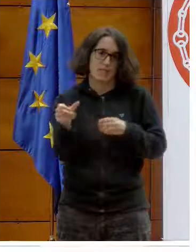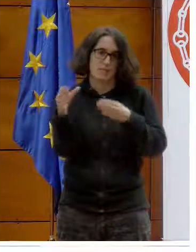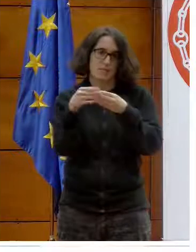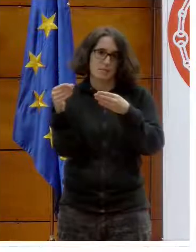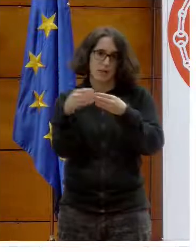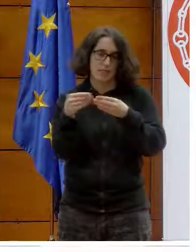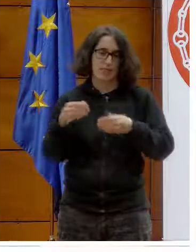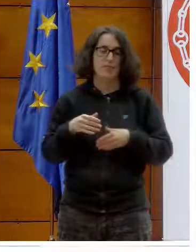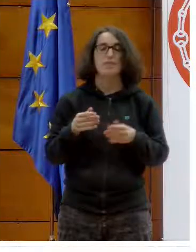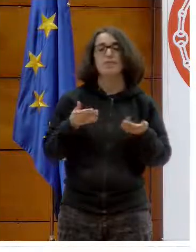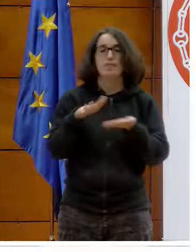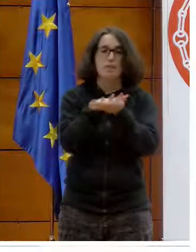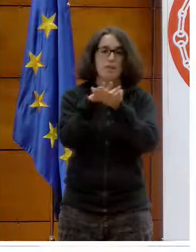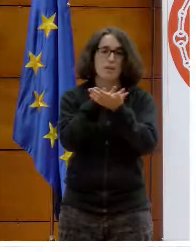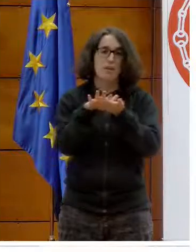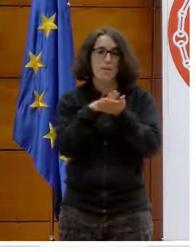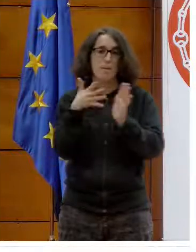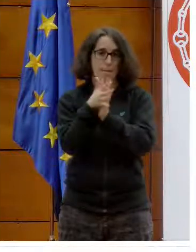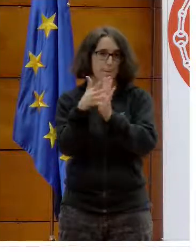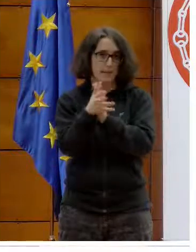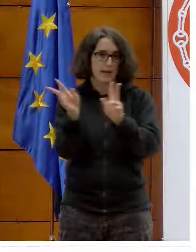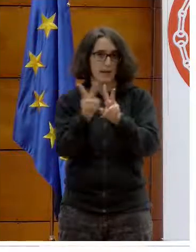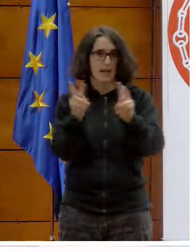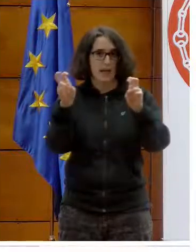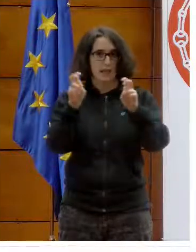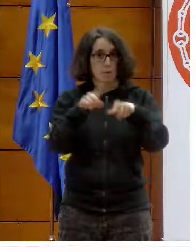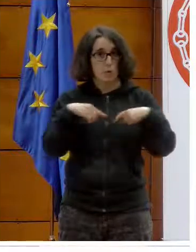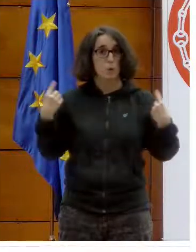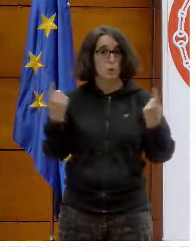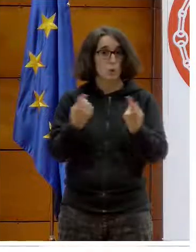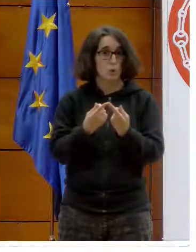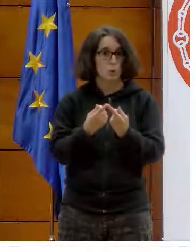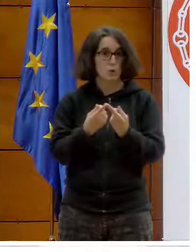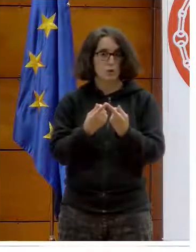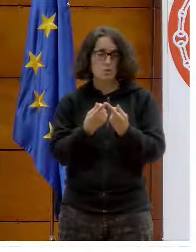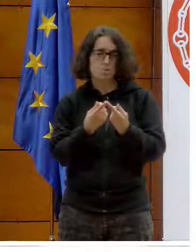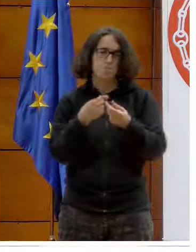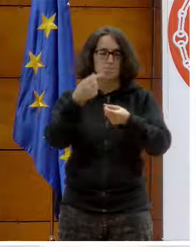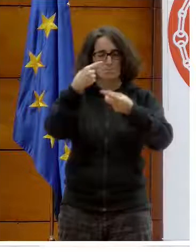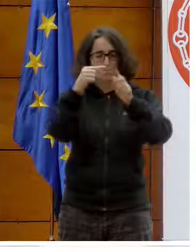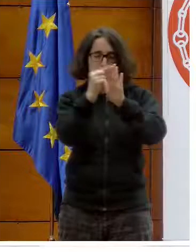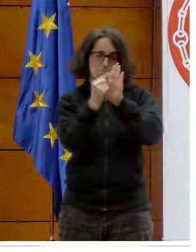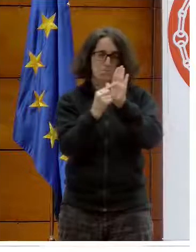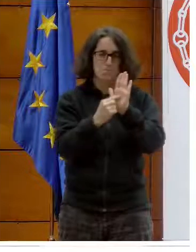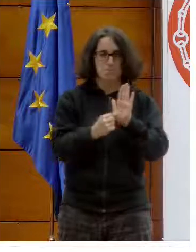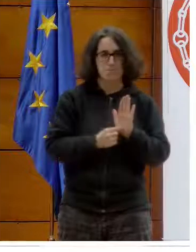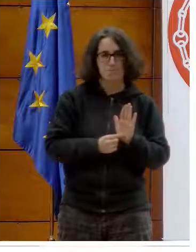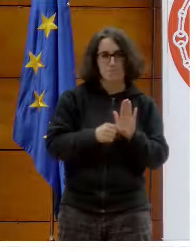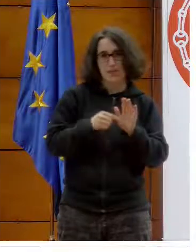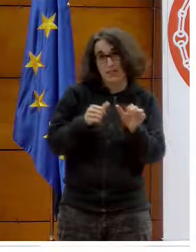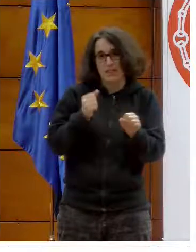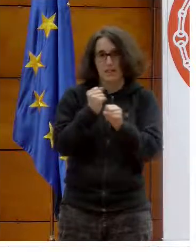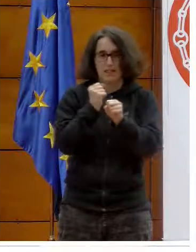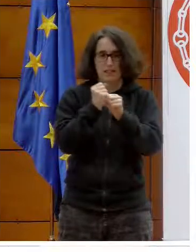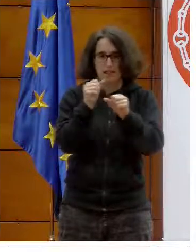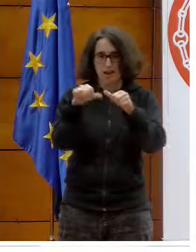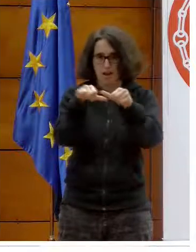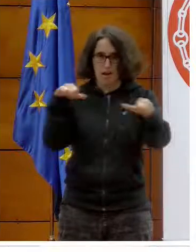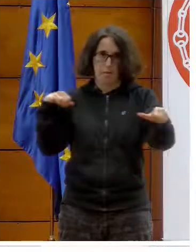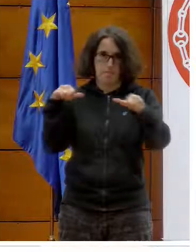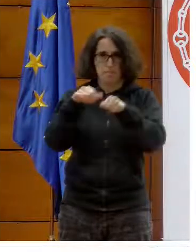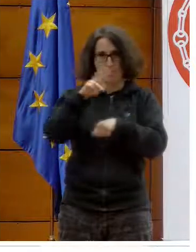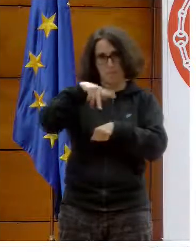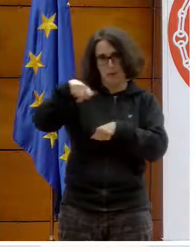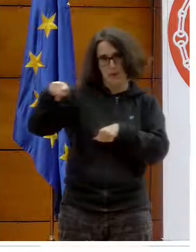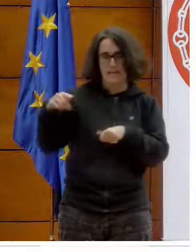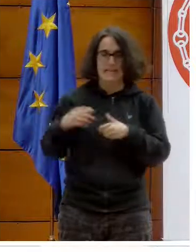hemos valorado nosotros en esos estudios de caso que hemos hecho durante estos últimos meses. Nosotros hemos evaluado fuerza